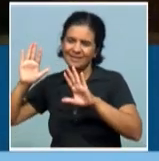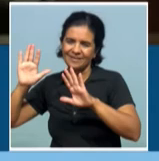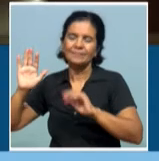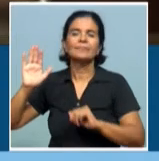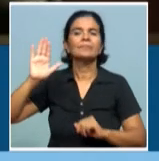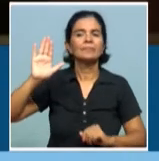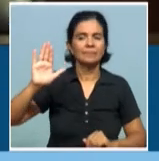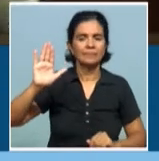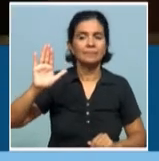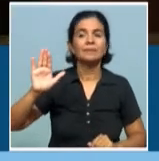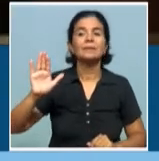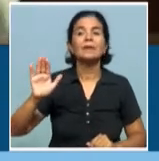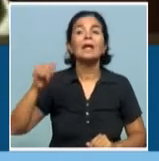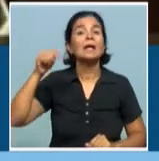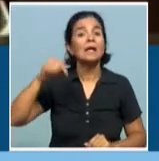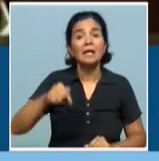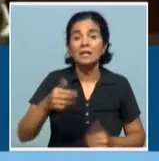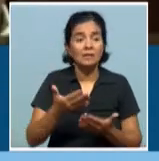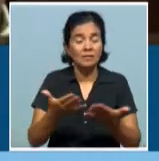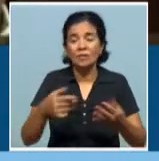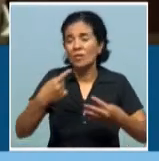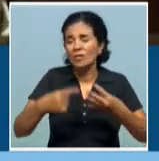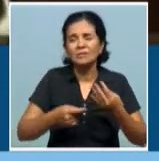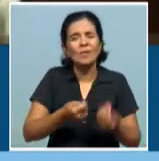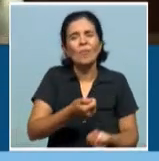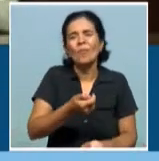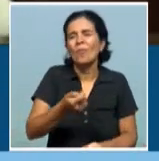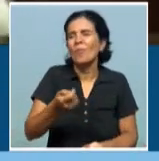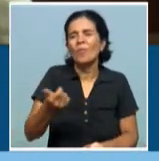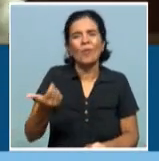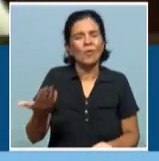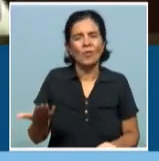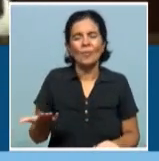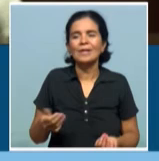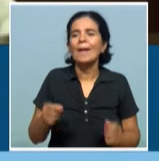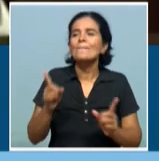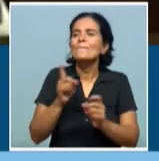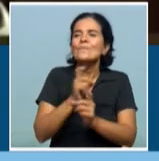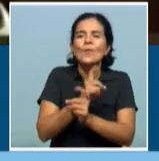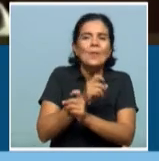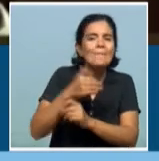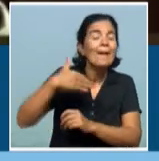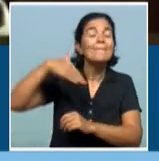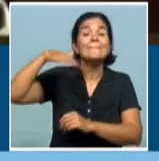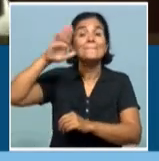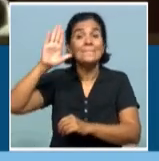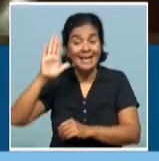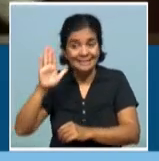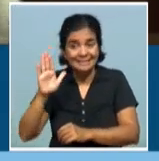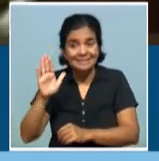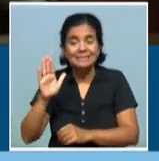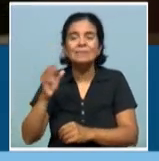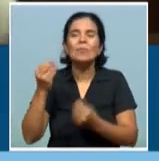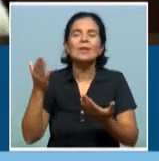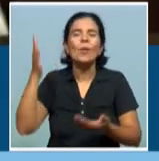Pero siempre esto es poco, porque el mayor problema que enfrentamos es la violencia de género, el